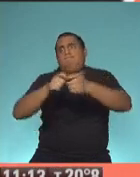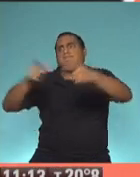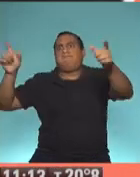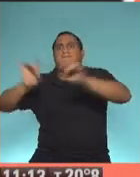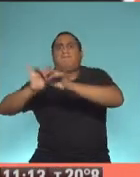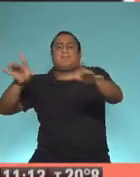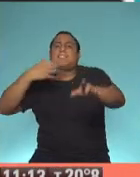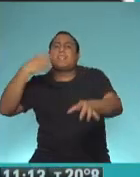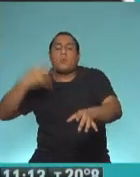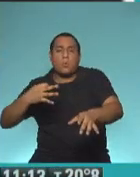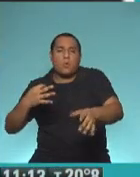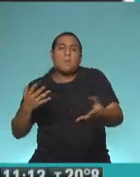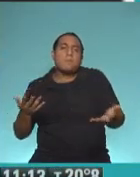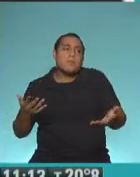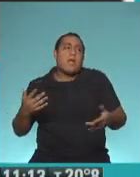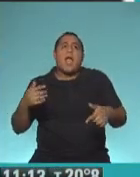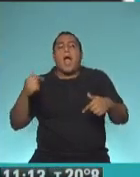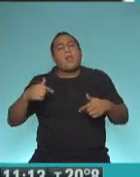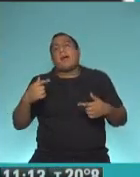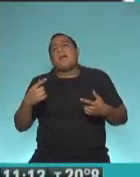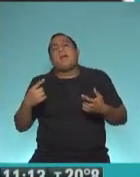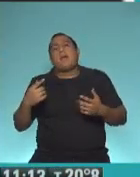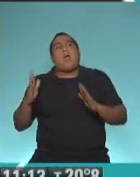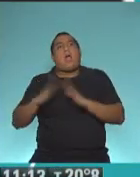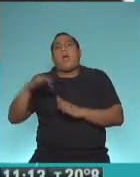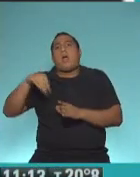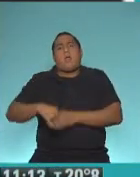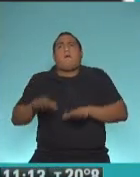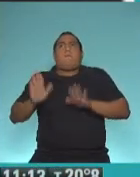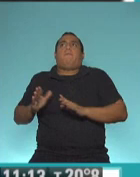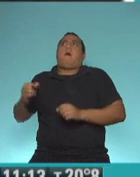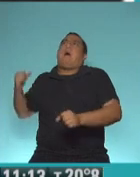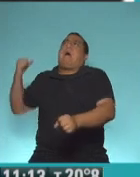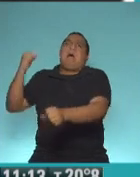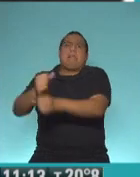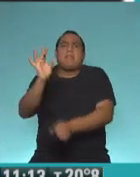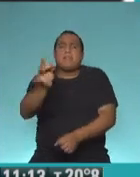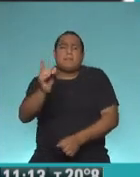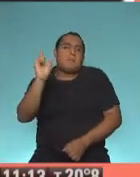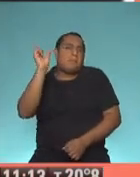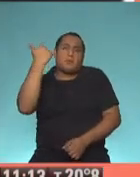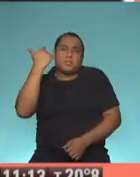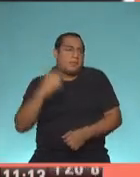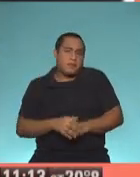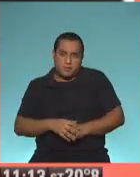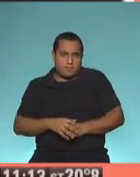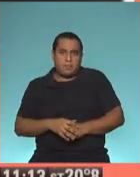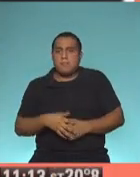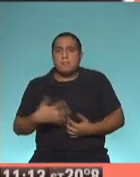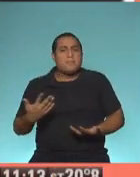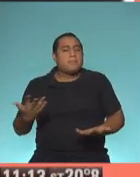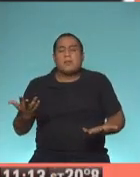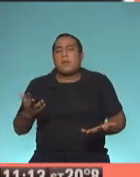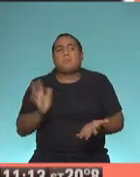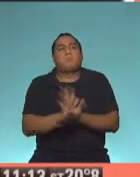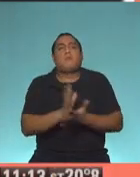eso tenemos que empezar a salir de la cuarentena y movernos. No podemos estar encerrados hasta diciembre, porque en una metáfora futbolística vamos a 30 minutos del